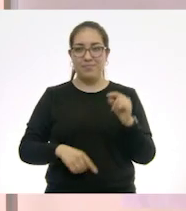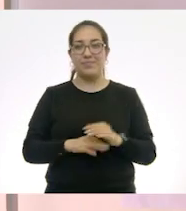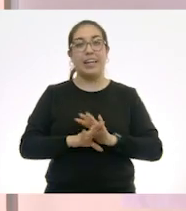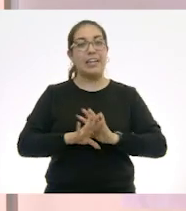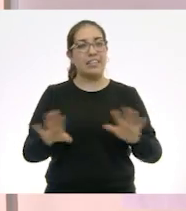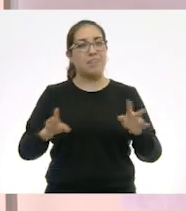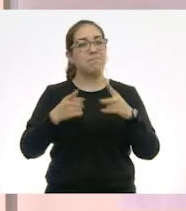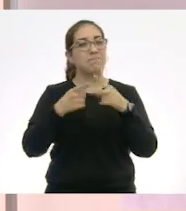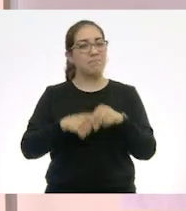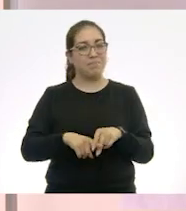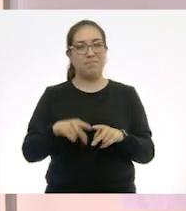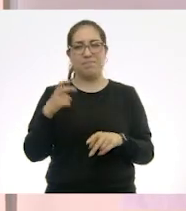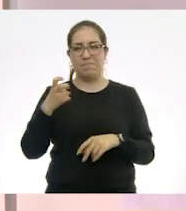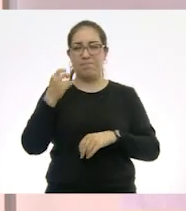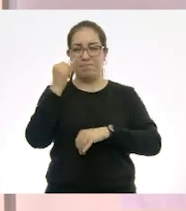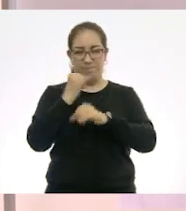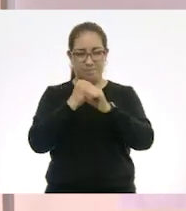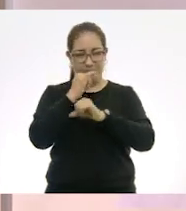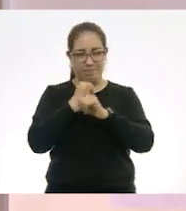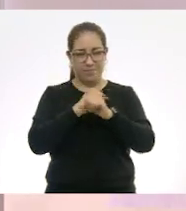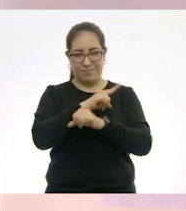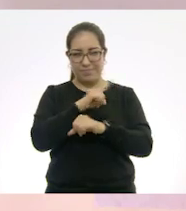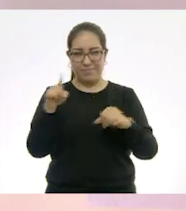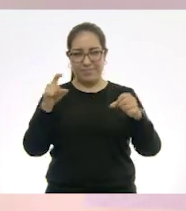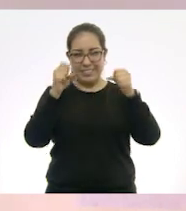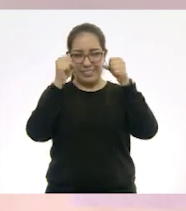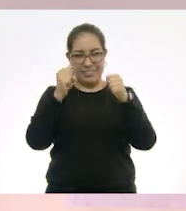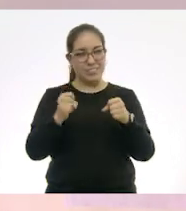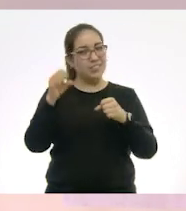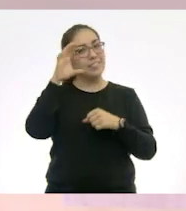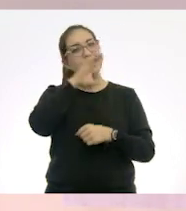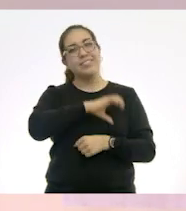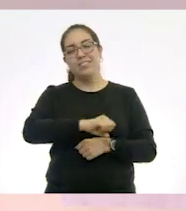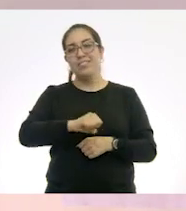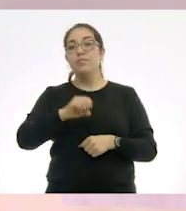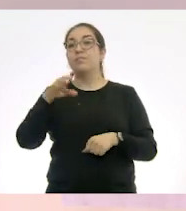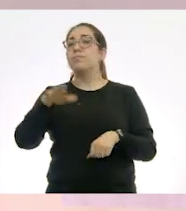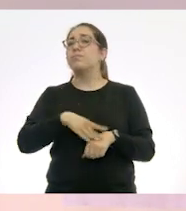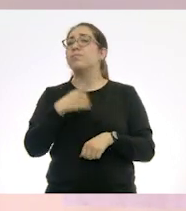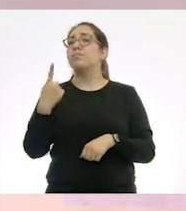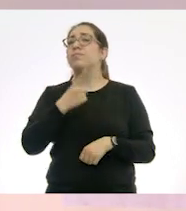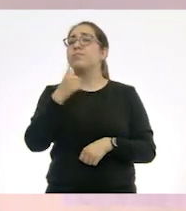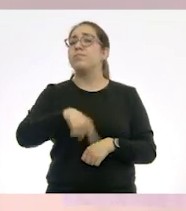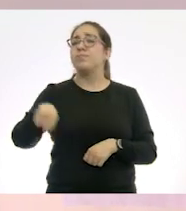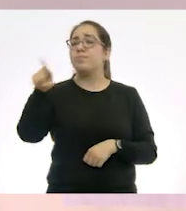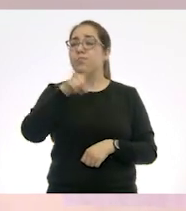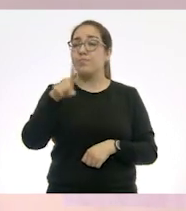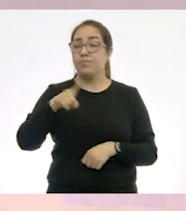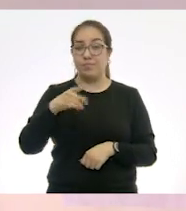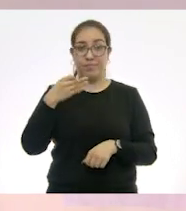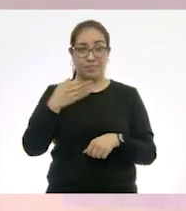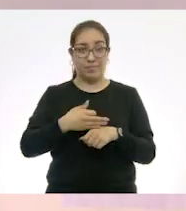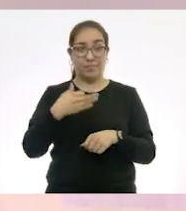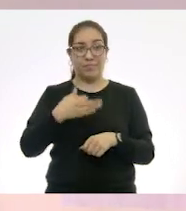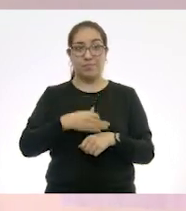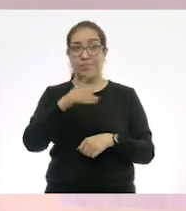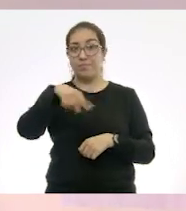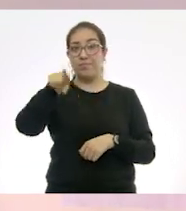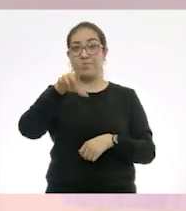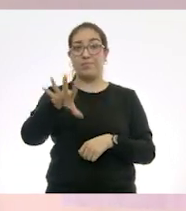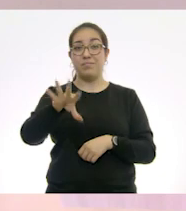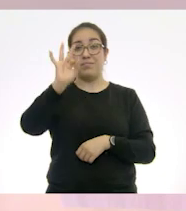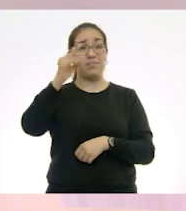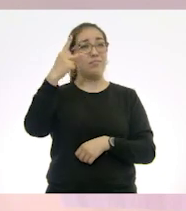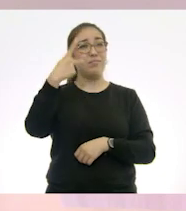inicio a esta investigación. Seguramente a ustedes les va a encantar porque ustedes en esta ocasión van a elegir su